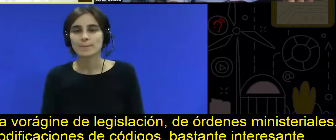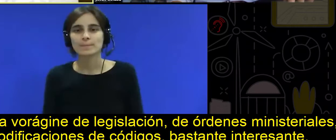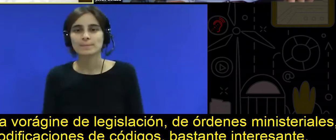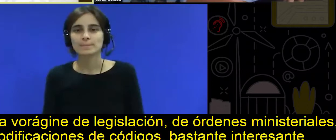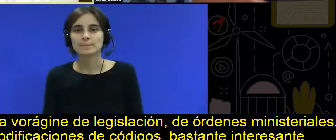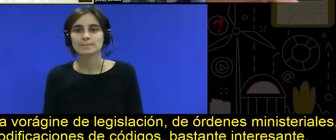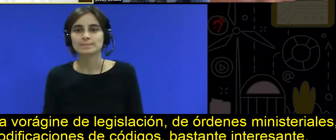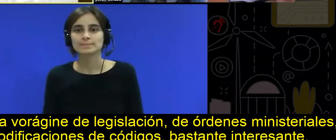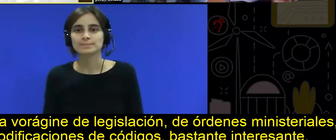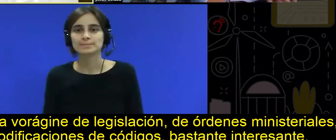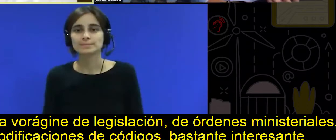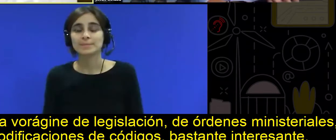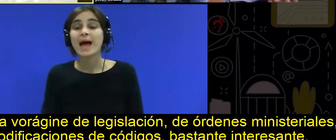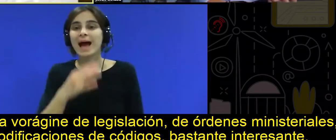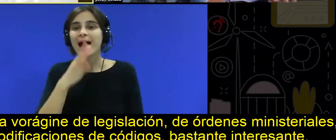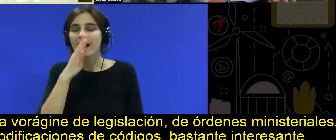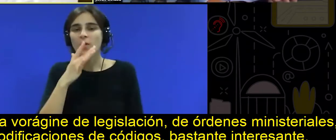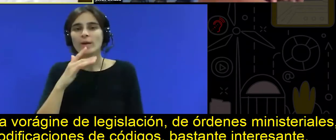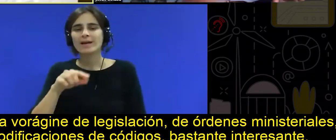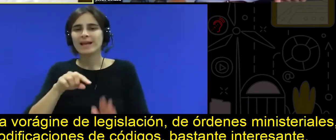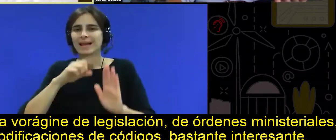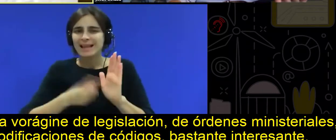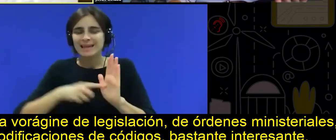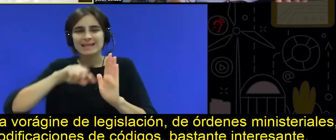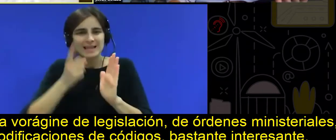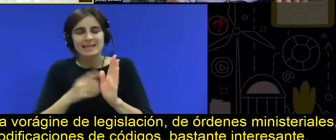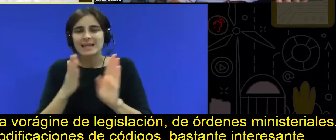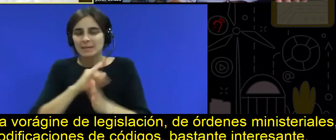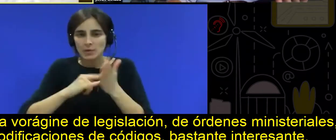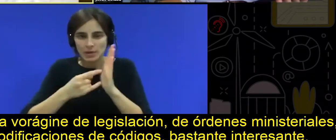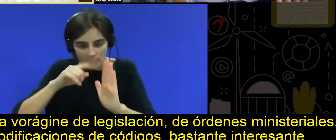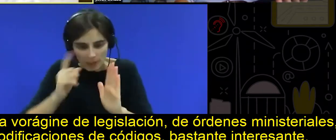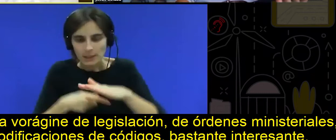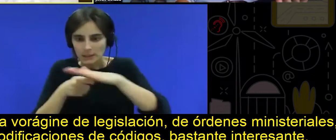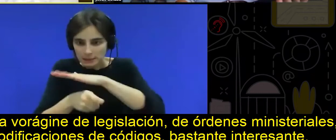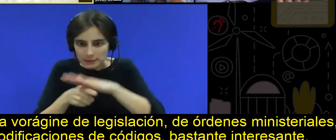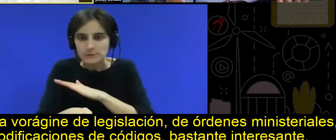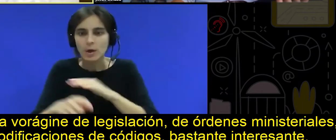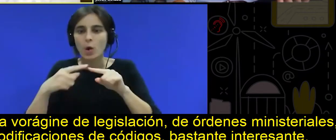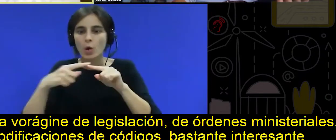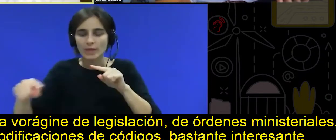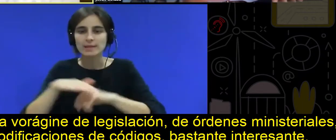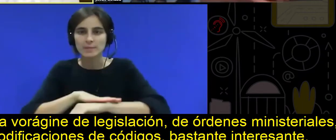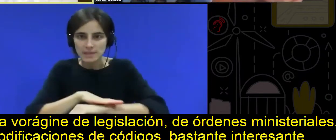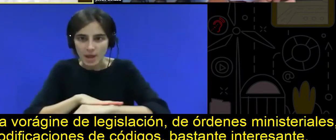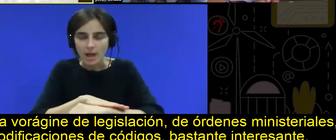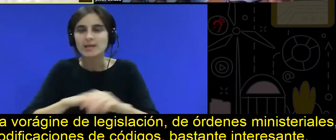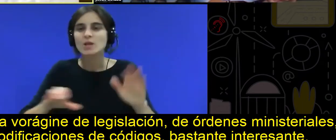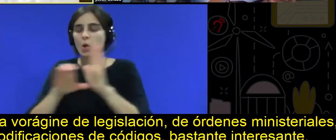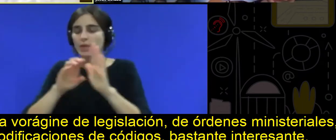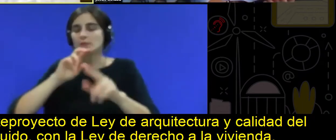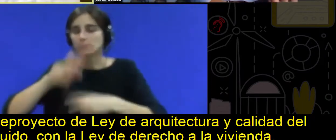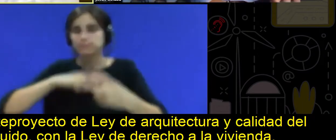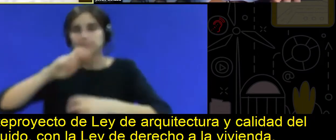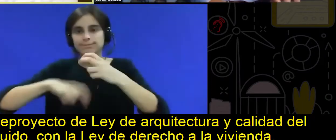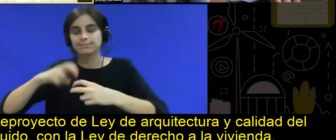de legislación, de anteproyectos de leyes, de órdenes ministeriales, de modificaciones de códigos, bastante